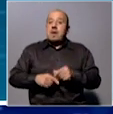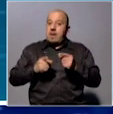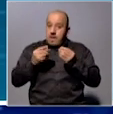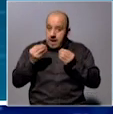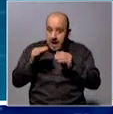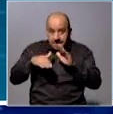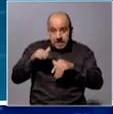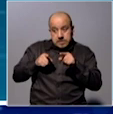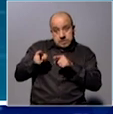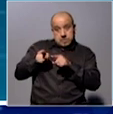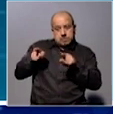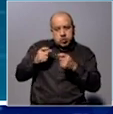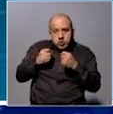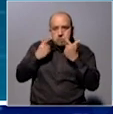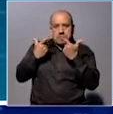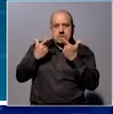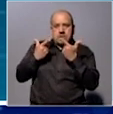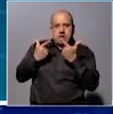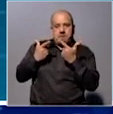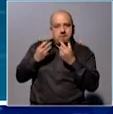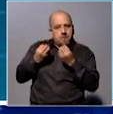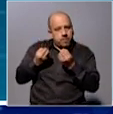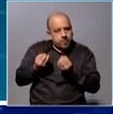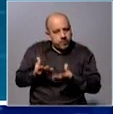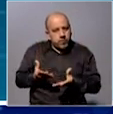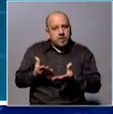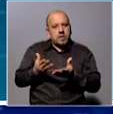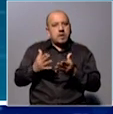ellos mismos se sorprenden porque